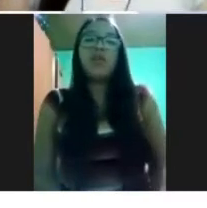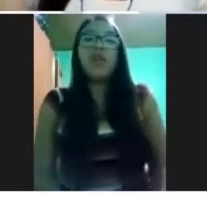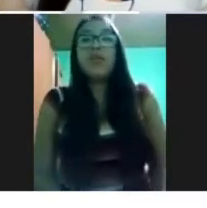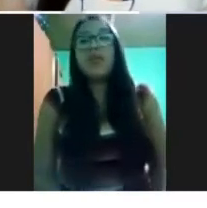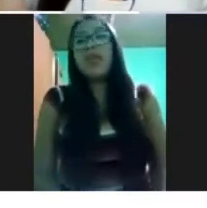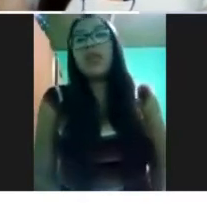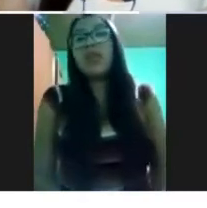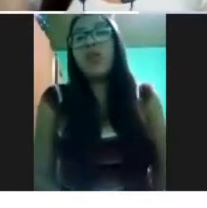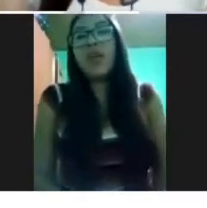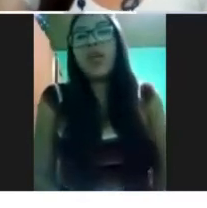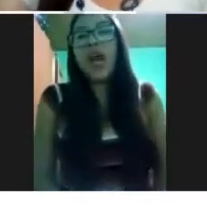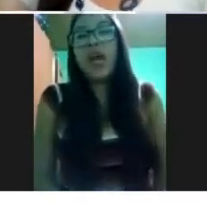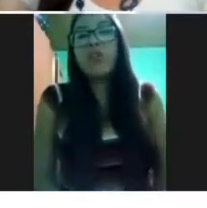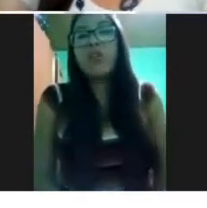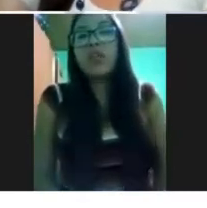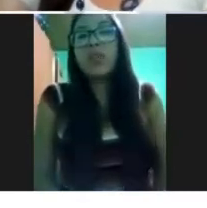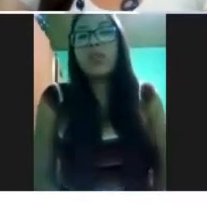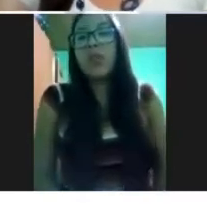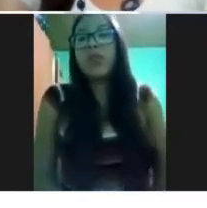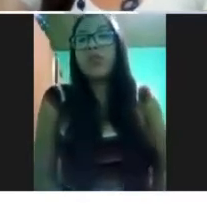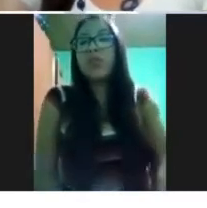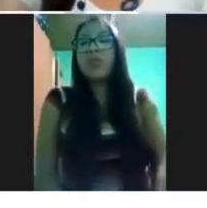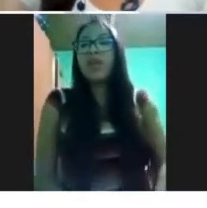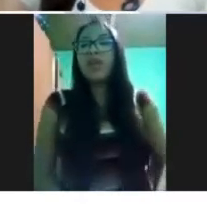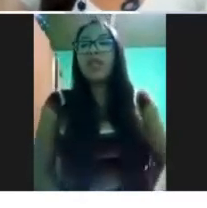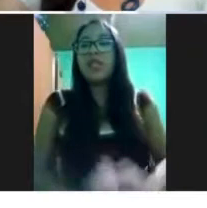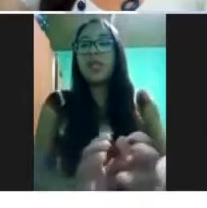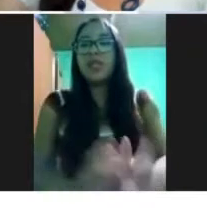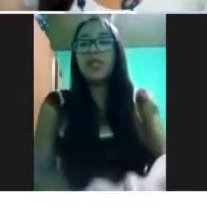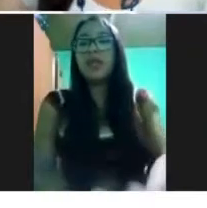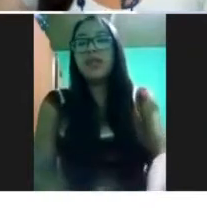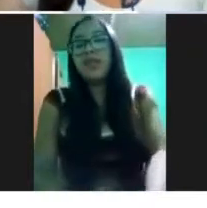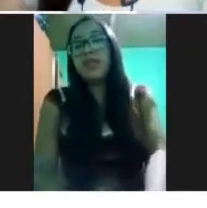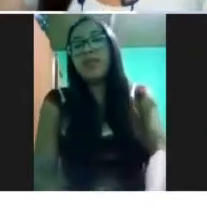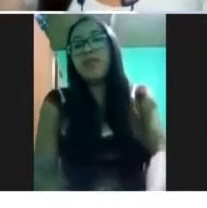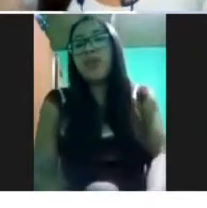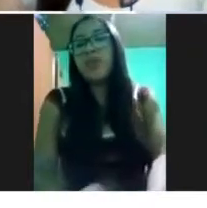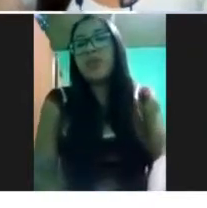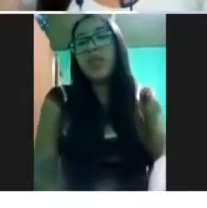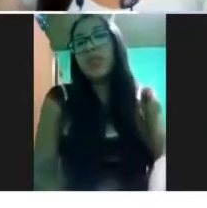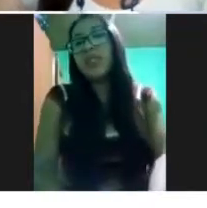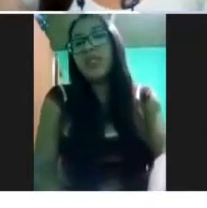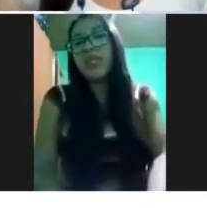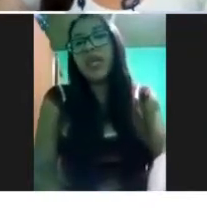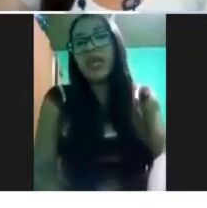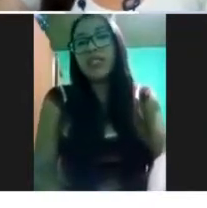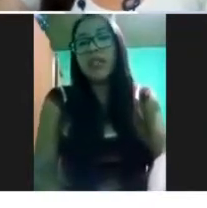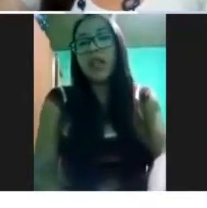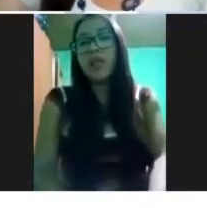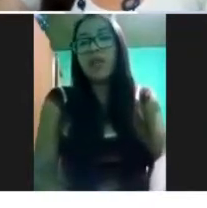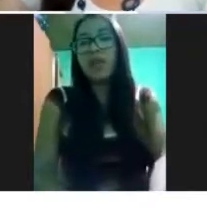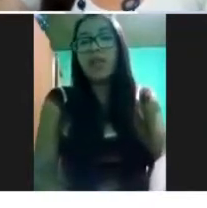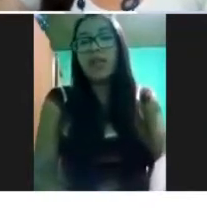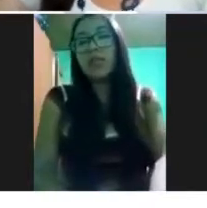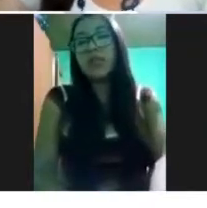Bueno, y en base a todo lo que ya hemos expuesto, podemos determinar que existen podemos decirlo así, tres ejes de